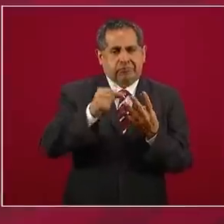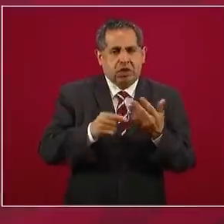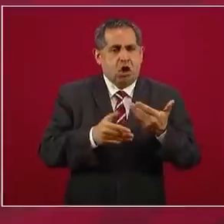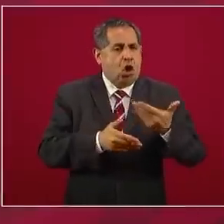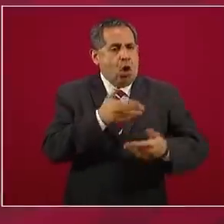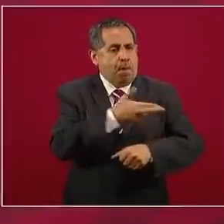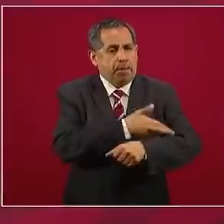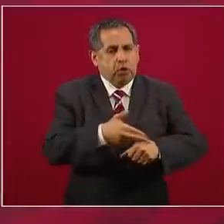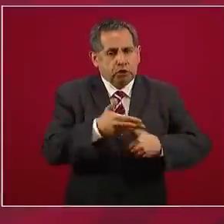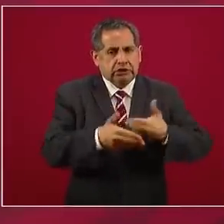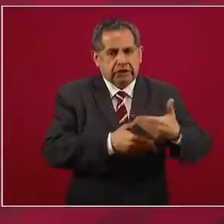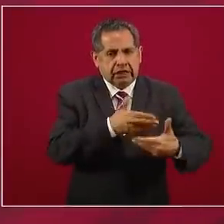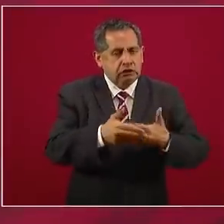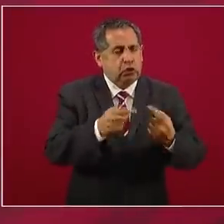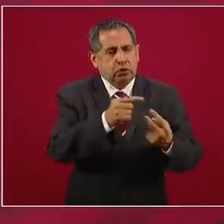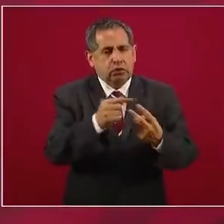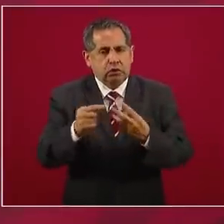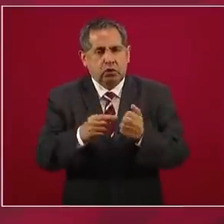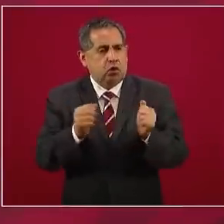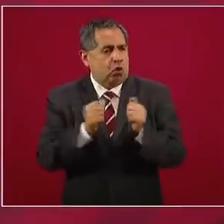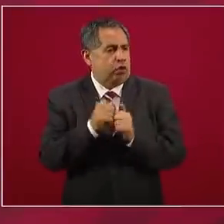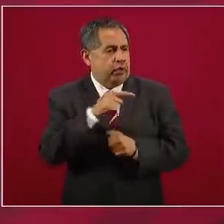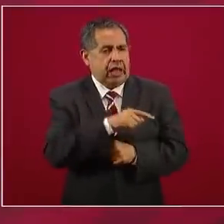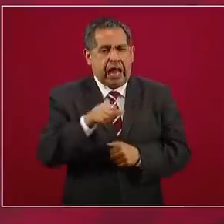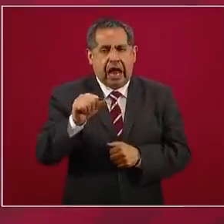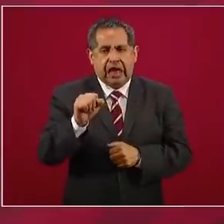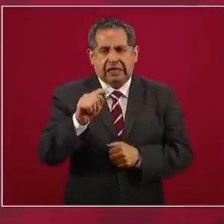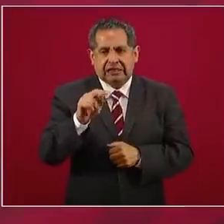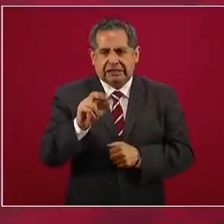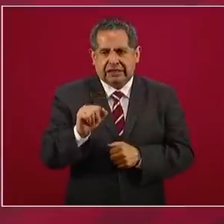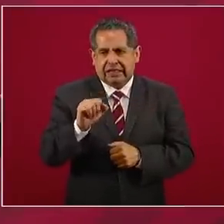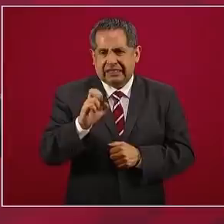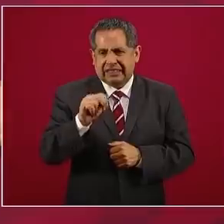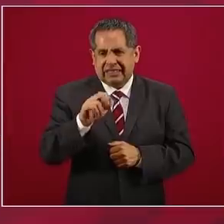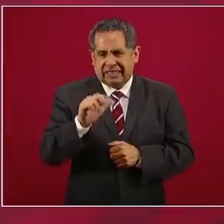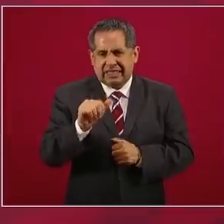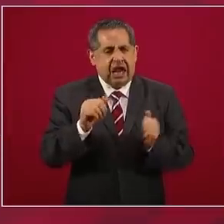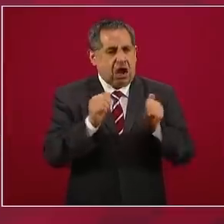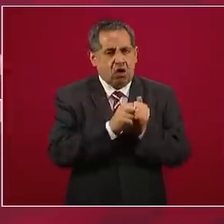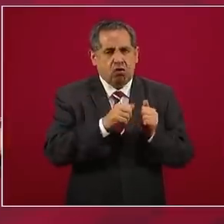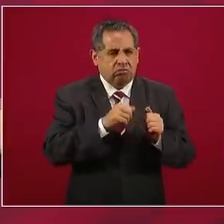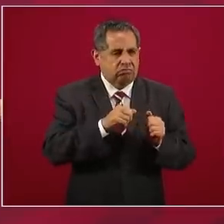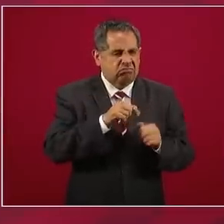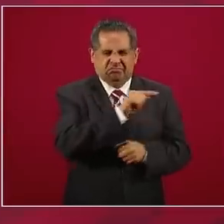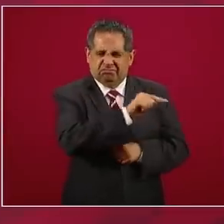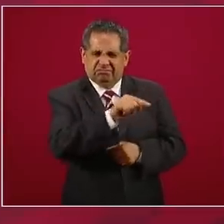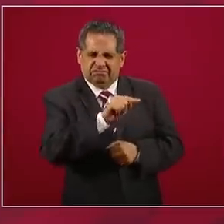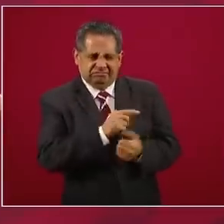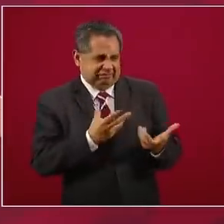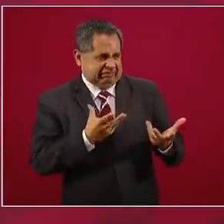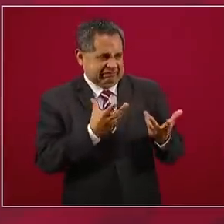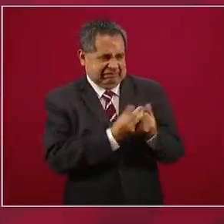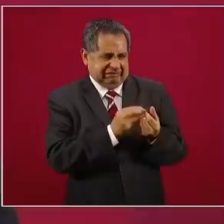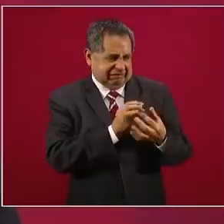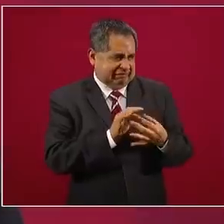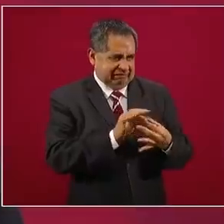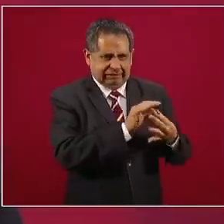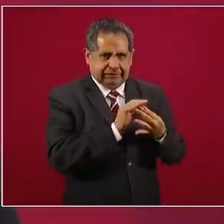venido de colaboración con AstraZeneca y con todas las partes que están en el proceso